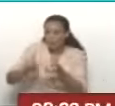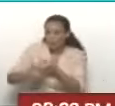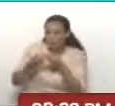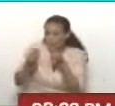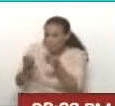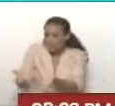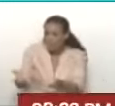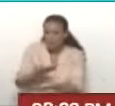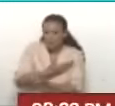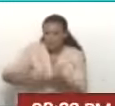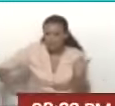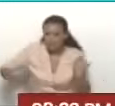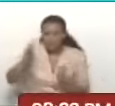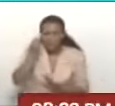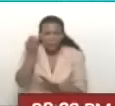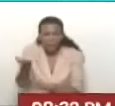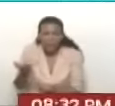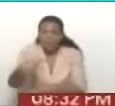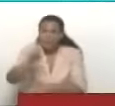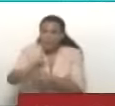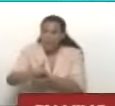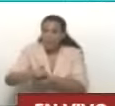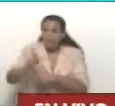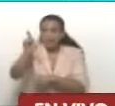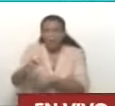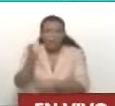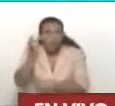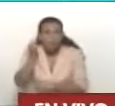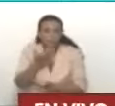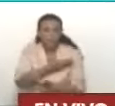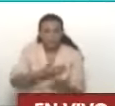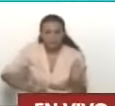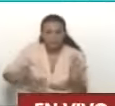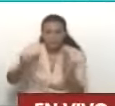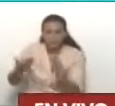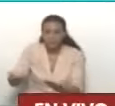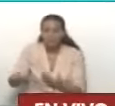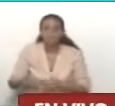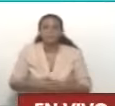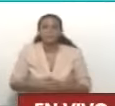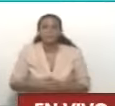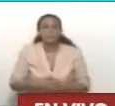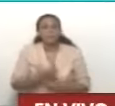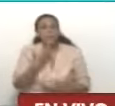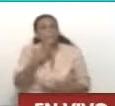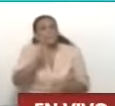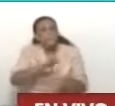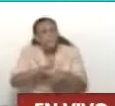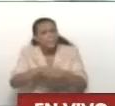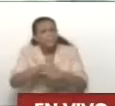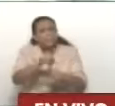Flores. Fíjese, nuestra primera combatiente, en pocas palabras. Fíjese, presidente,